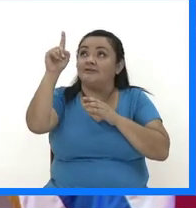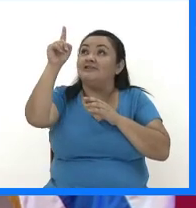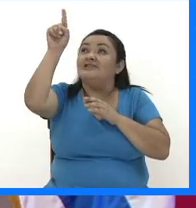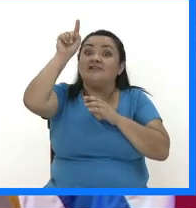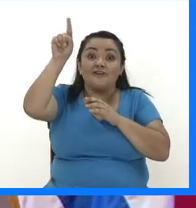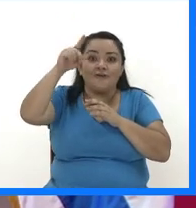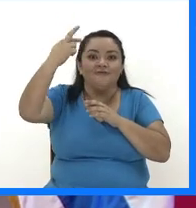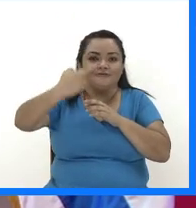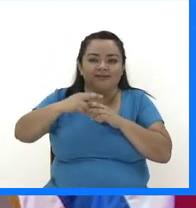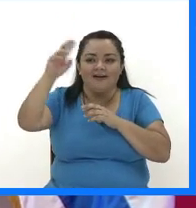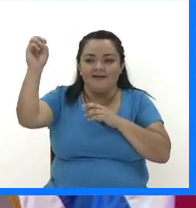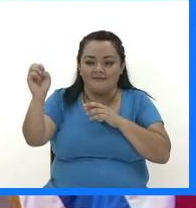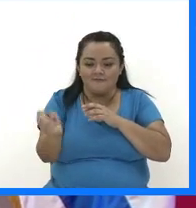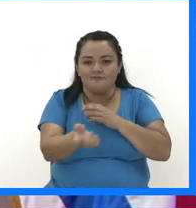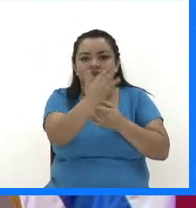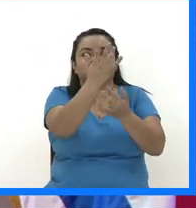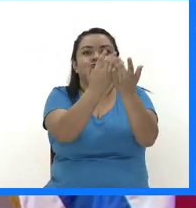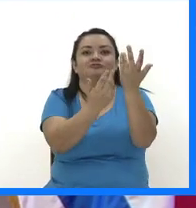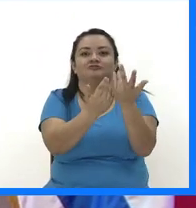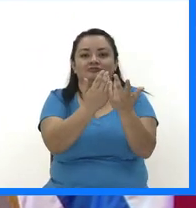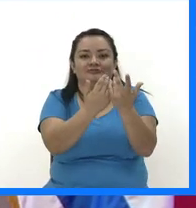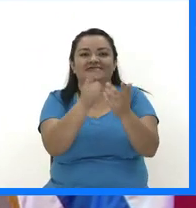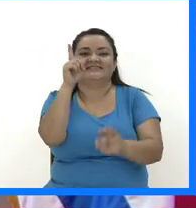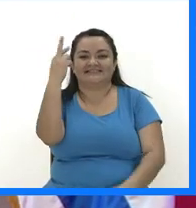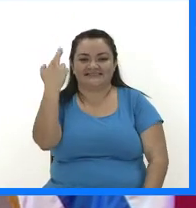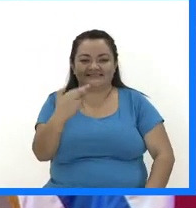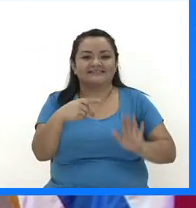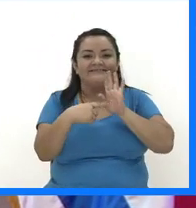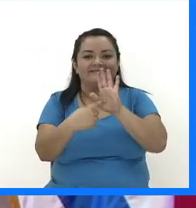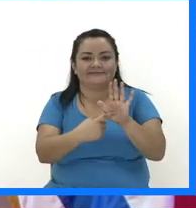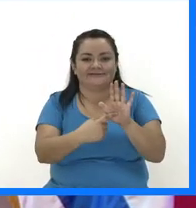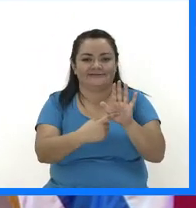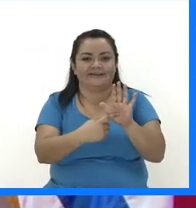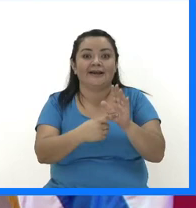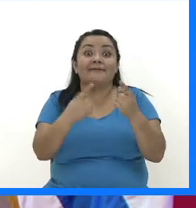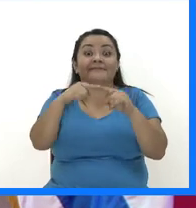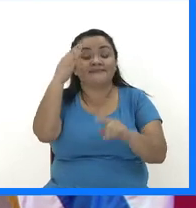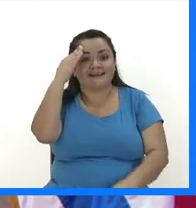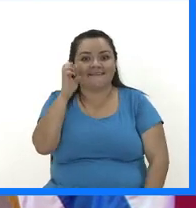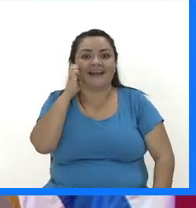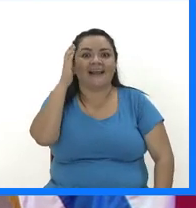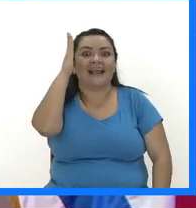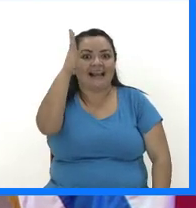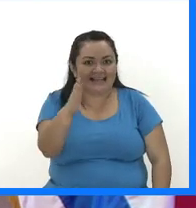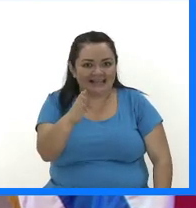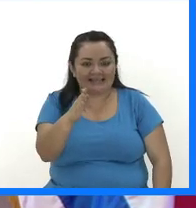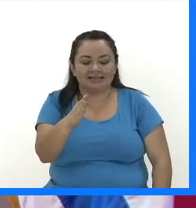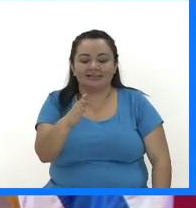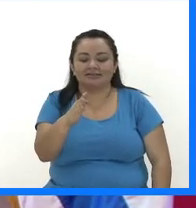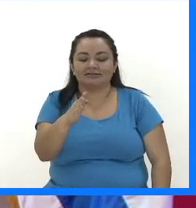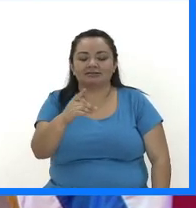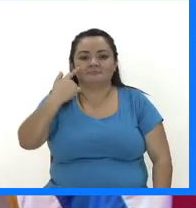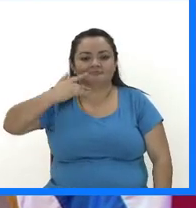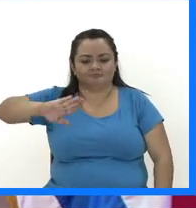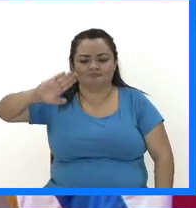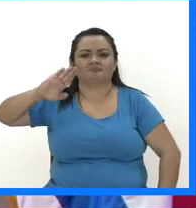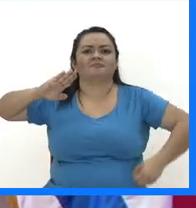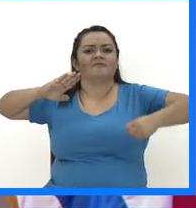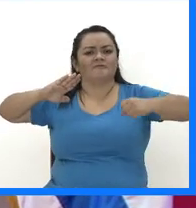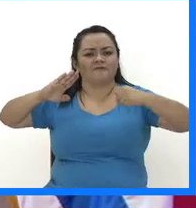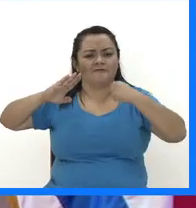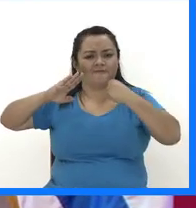las alas por el qué dirán por qué no se dejó cortar las alas de todos los profetas que antes de le habían pasado